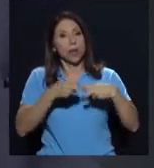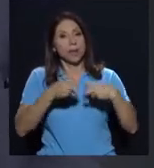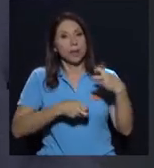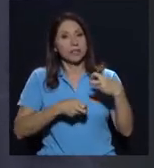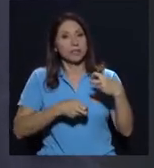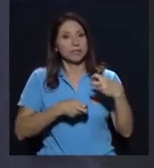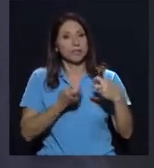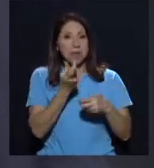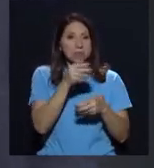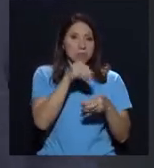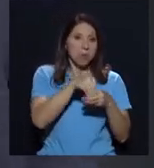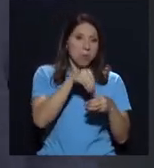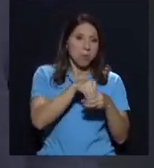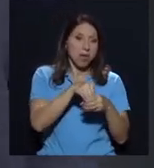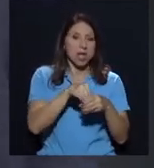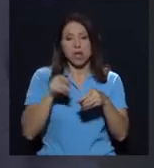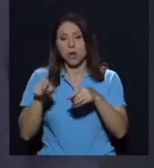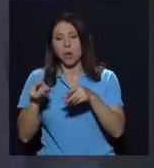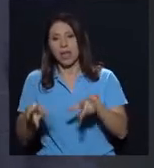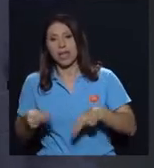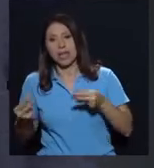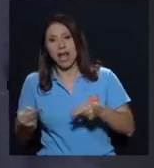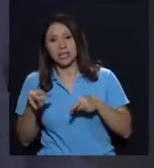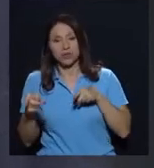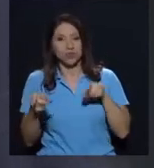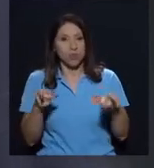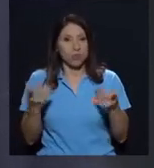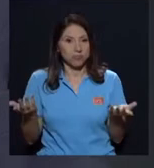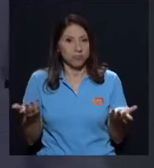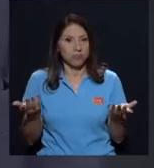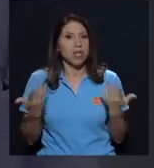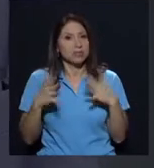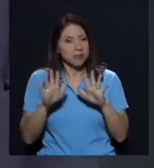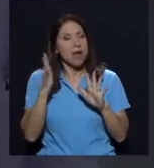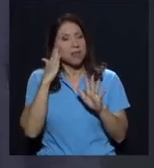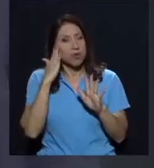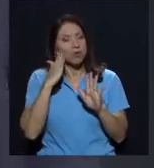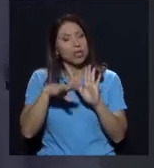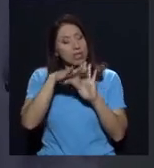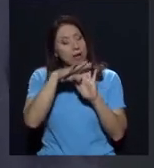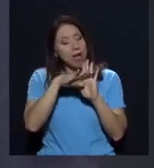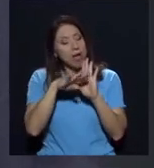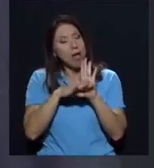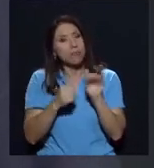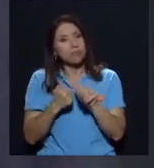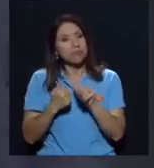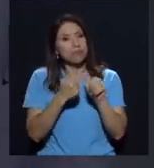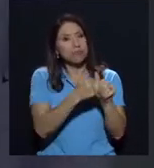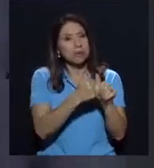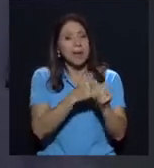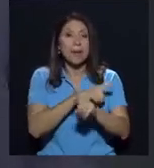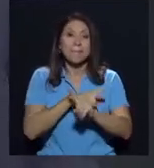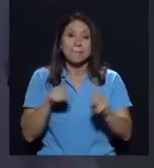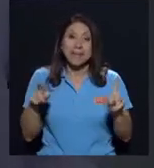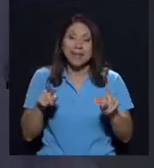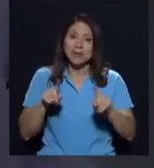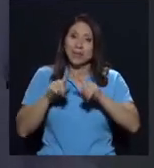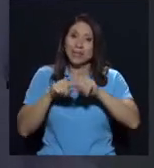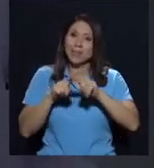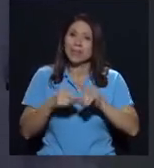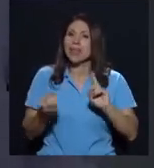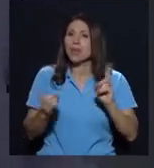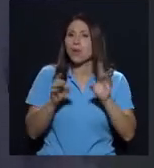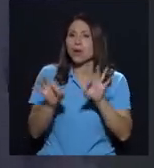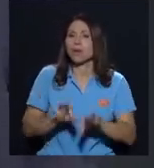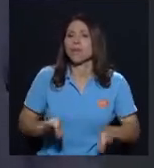vista de los ingresos como el lado del gasto en las medidas son bastante conocidas pero el peso relativo que se le dé a las